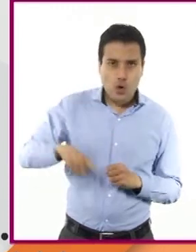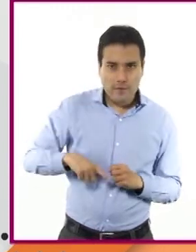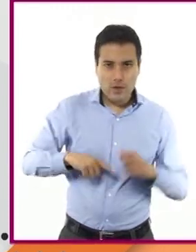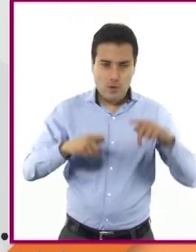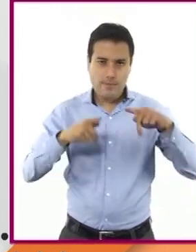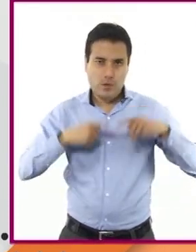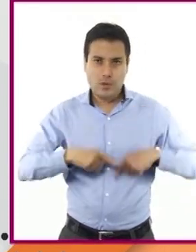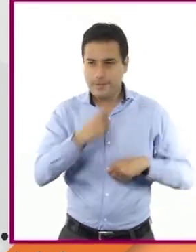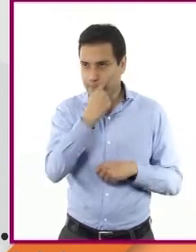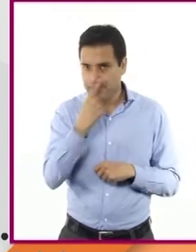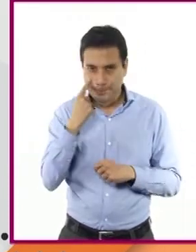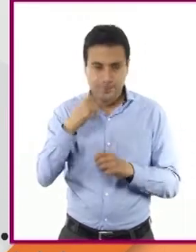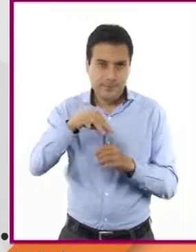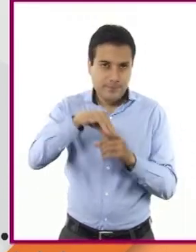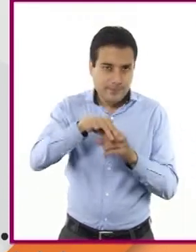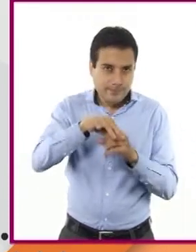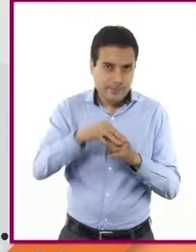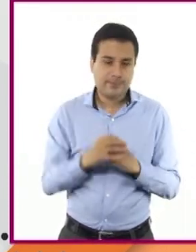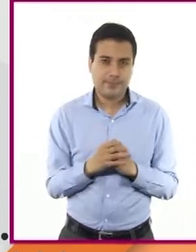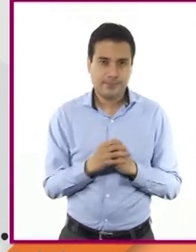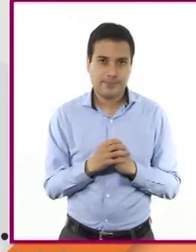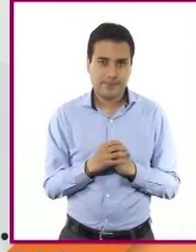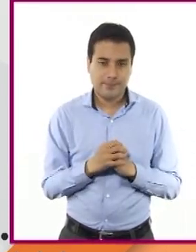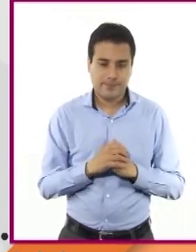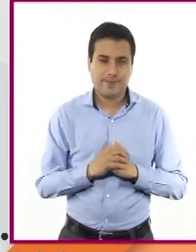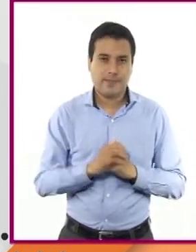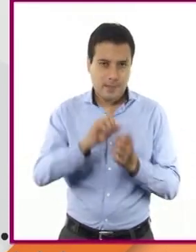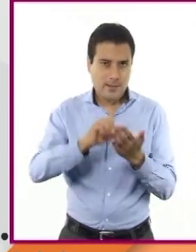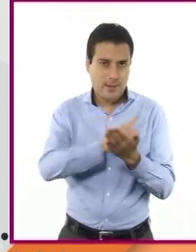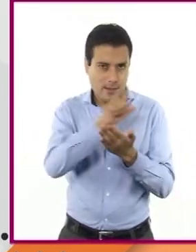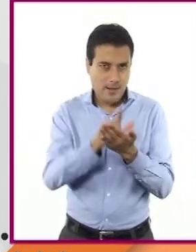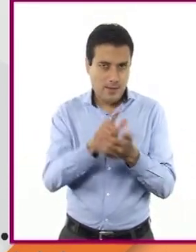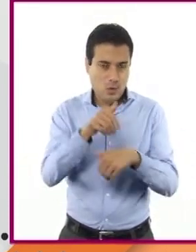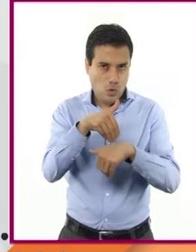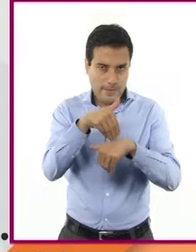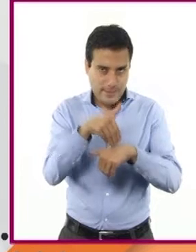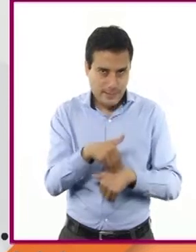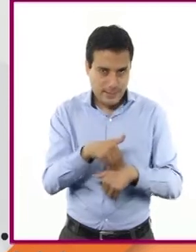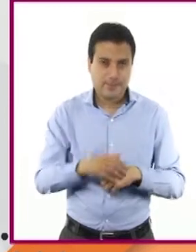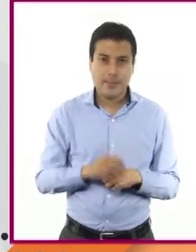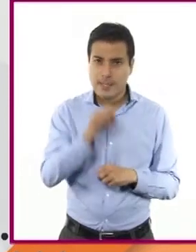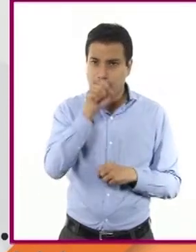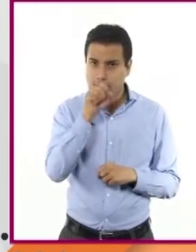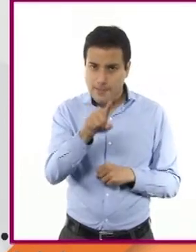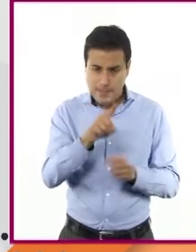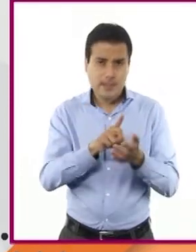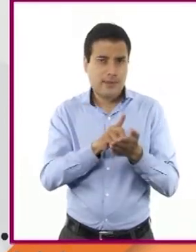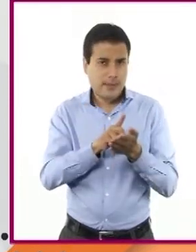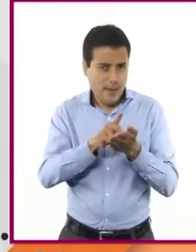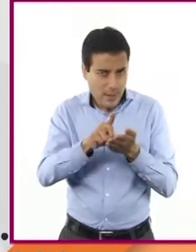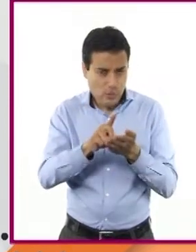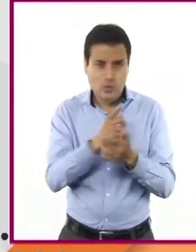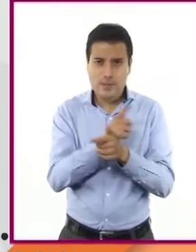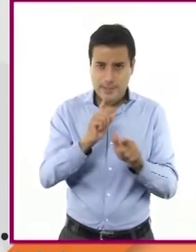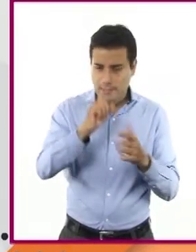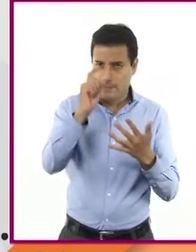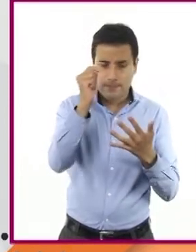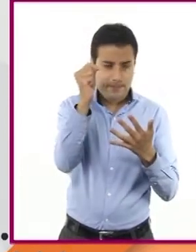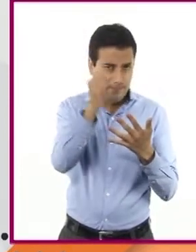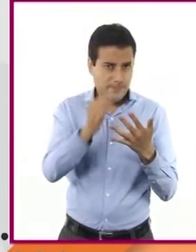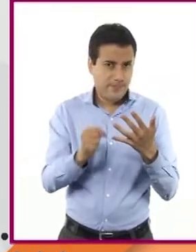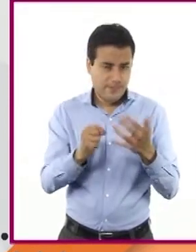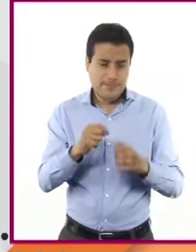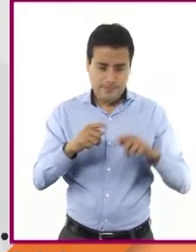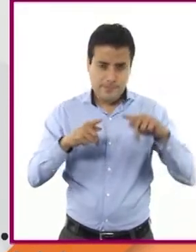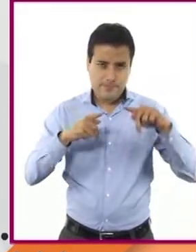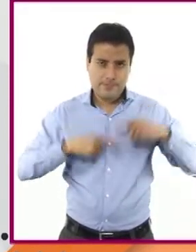asambleas representativas que garantizaban el imperio de la ley, y un conjunto aceptado de derechos y libertades de los ciudadanos, como